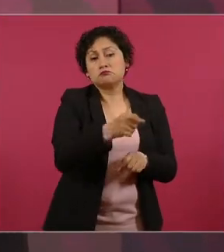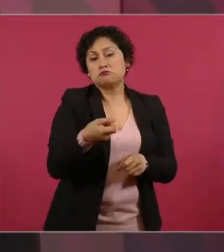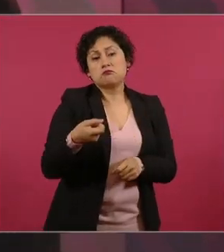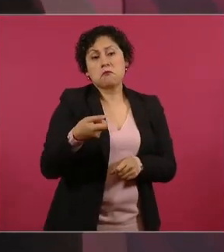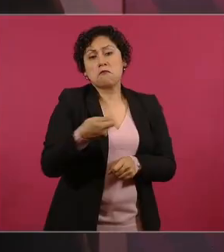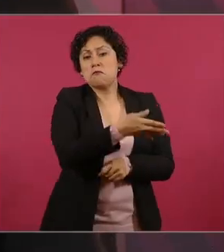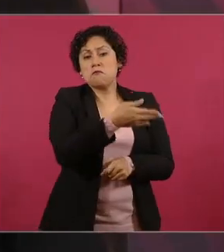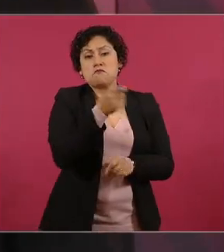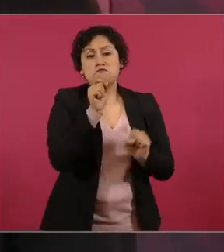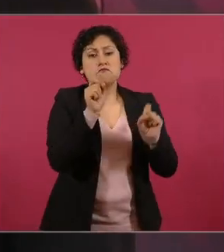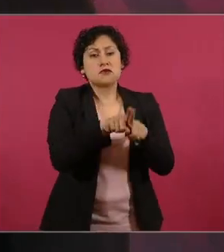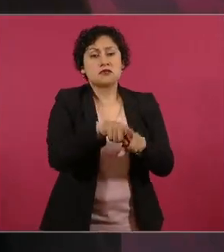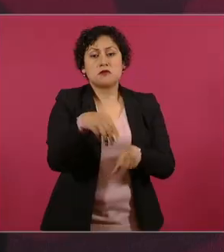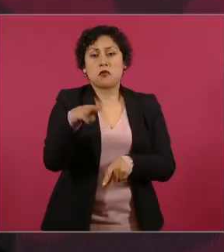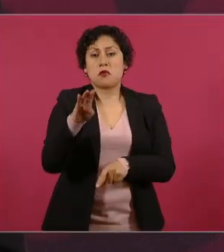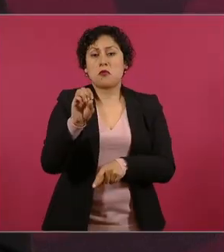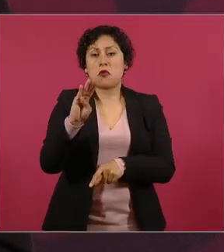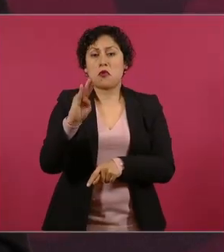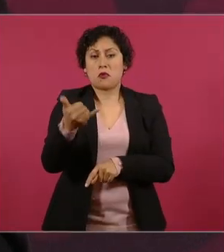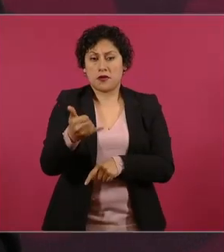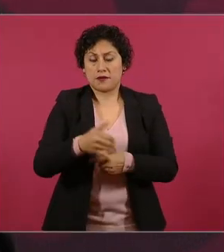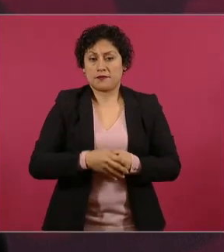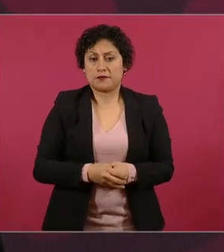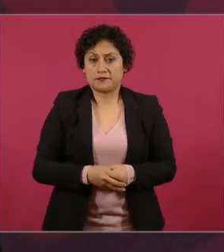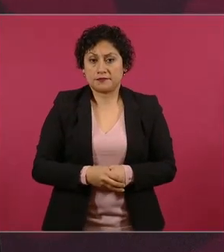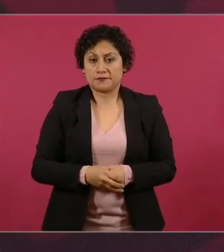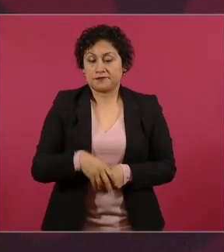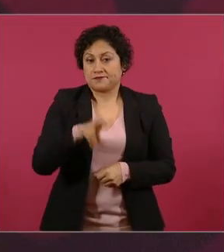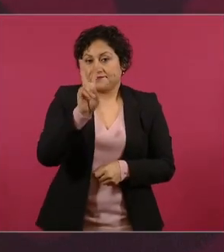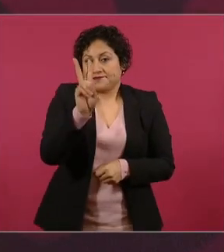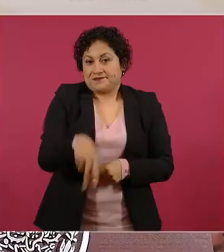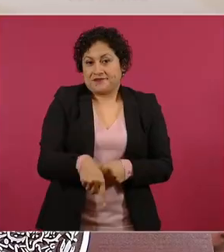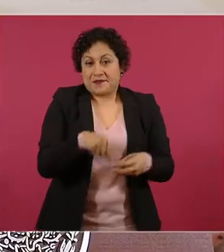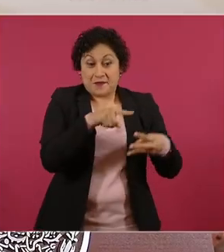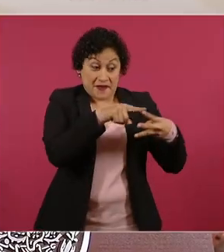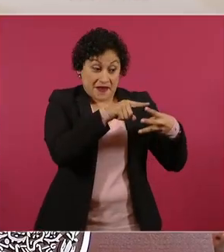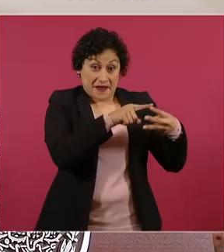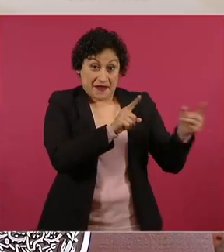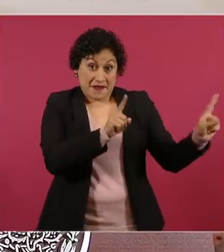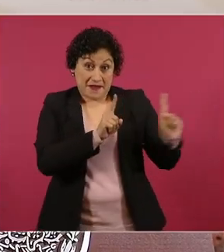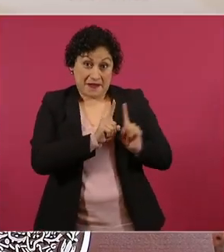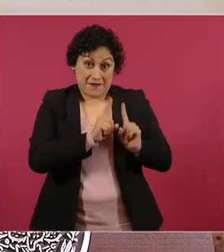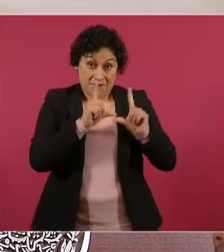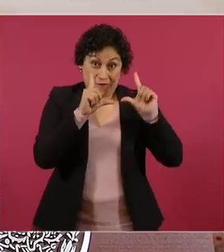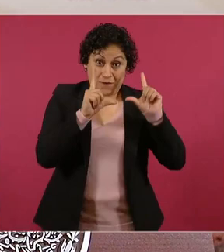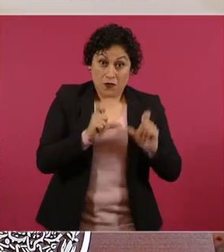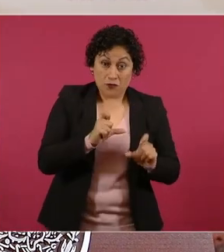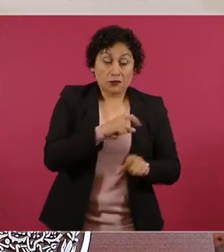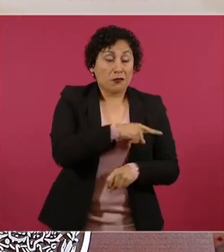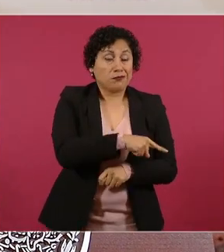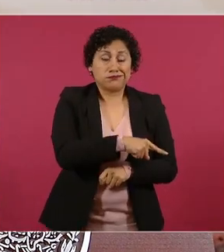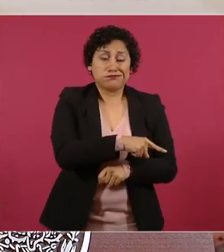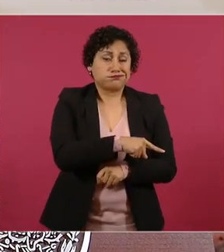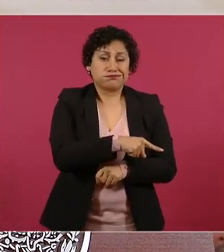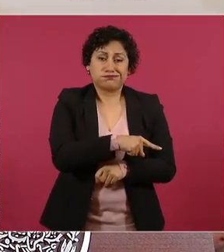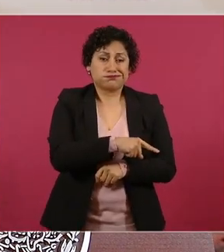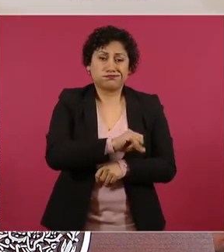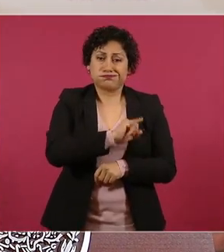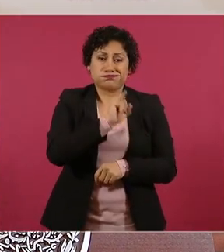Pero es muy difícil que esté en una foto conmigo porque no